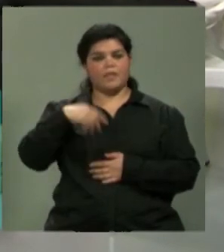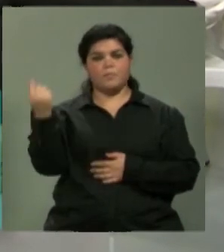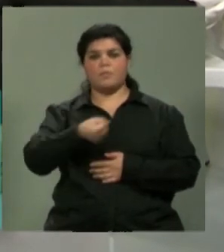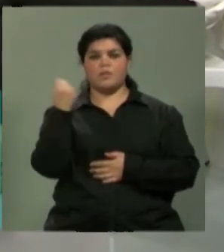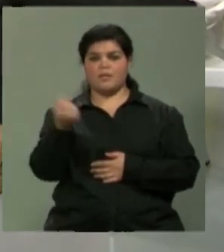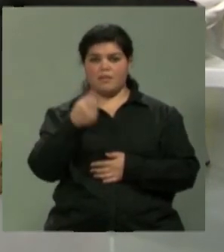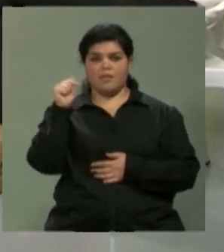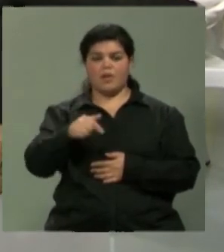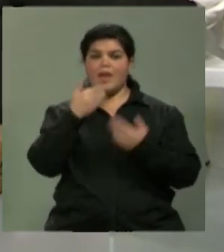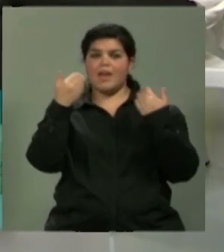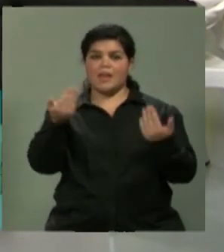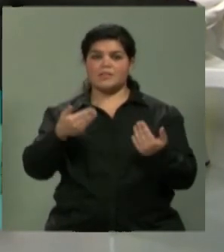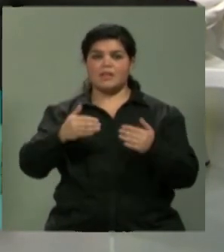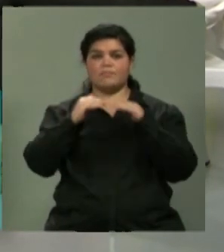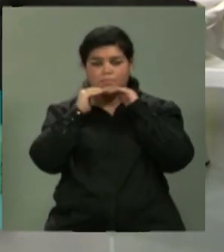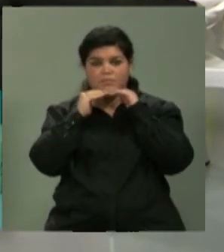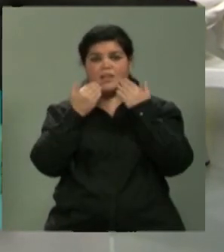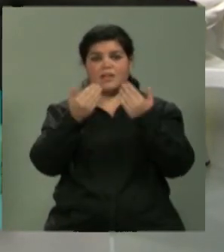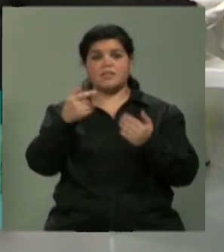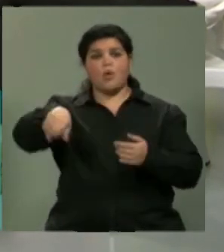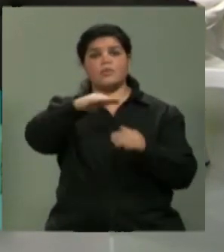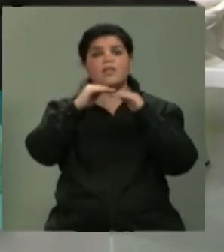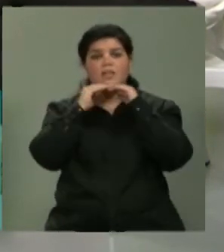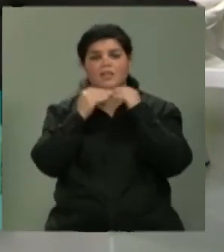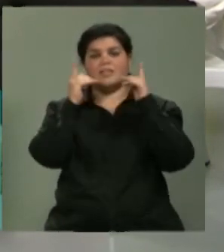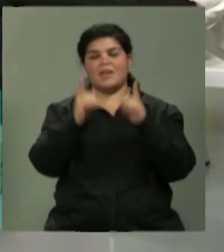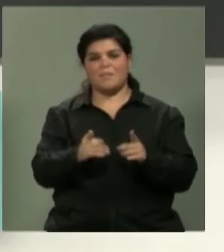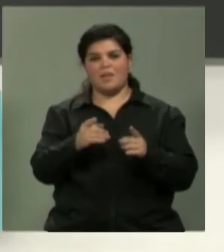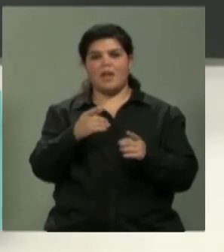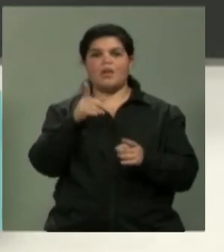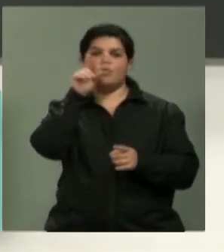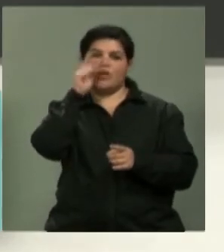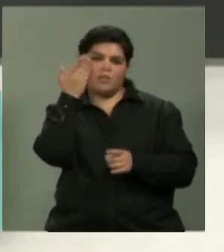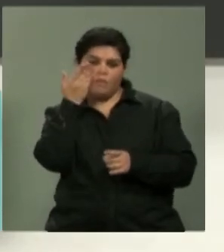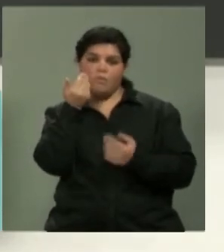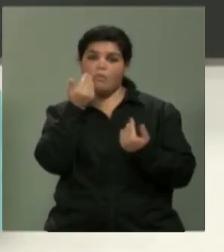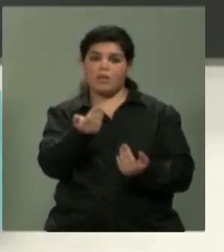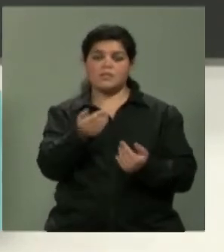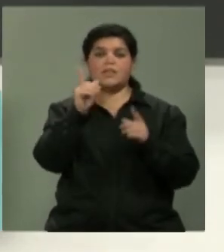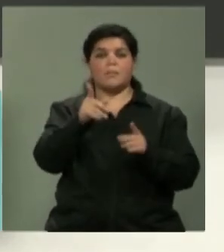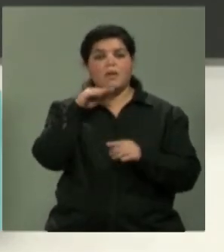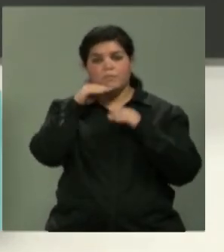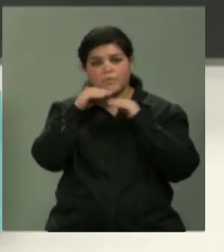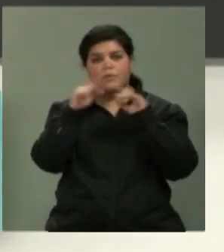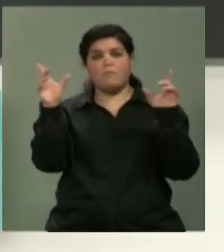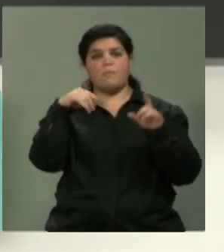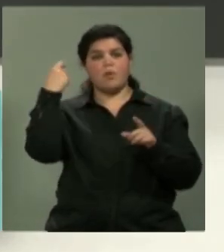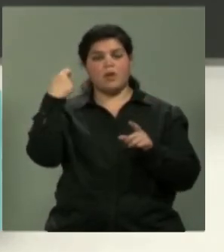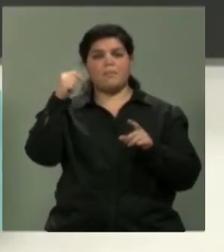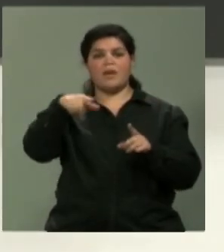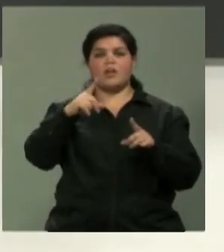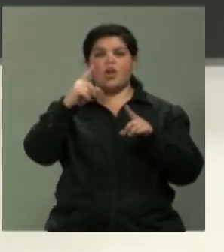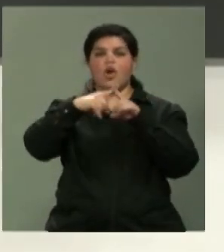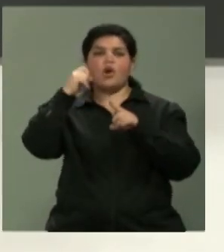que muchísimas gracias por haber estado acá, a ustedes por haber estado participando a través de las redes y por haber estado viendo el programa. Agradezco a Coxis por